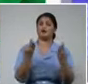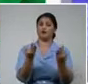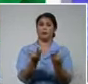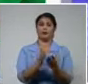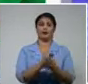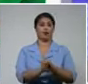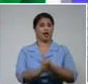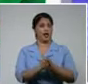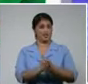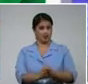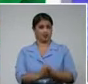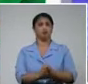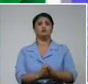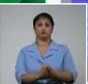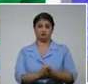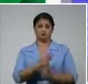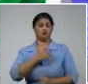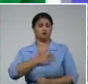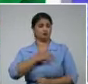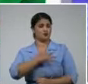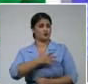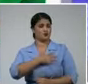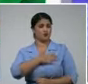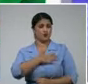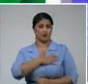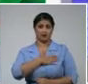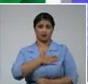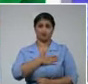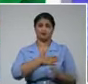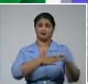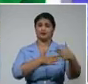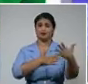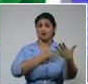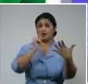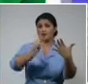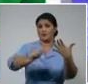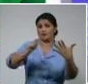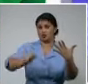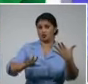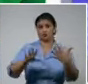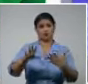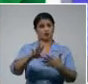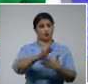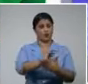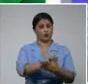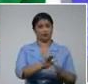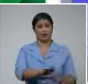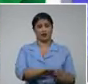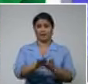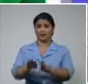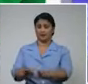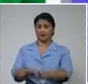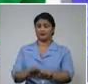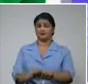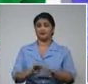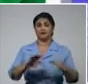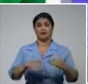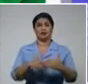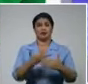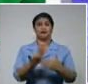mucho el fallecimiento de estas 5 personas. Ayer se